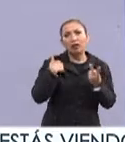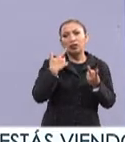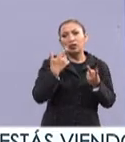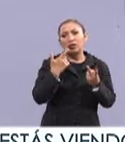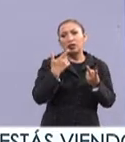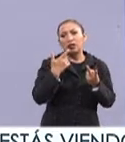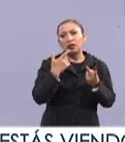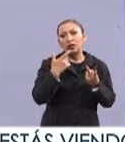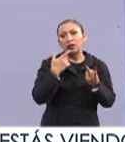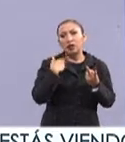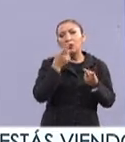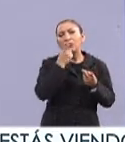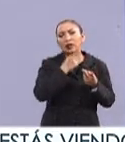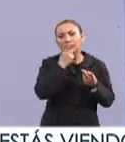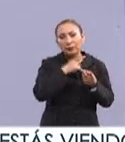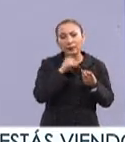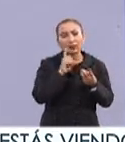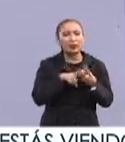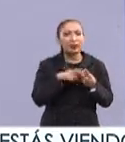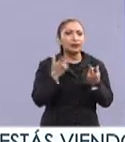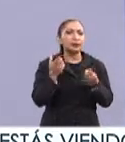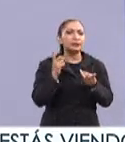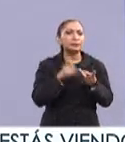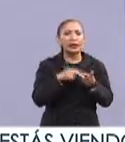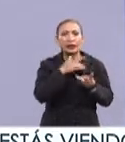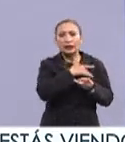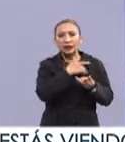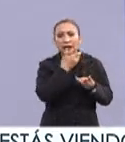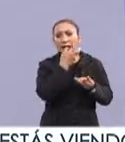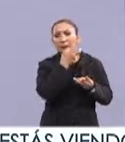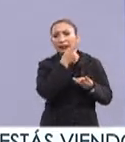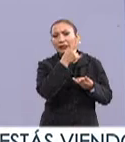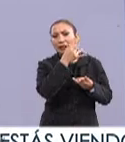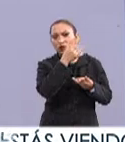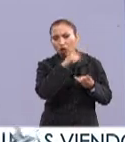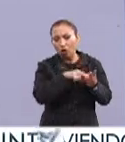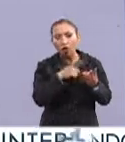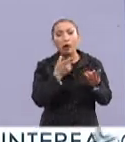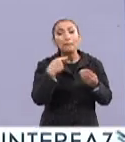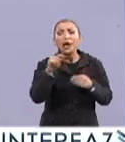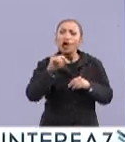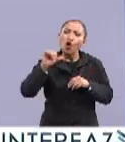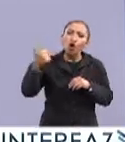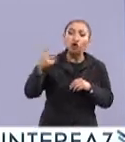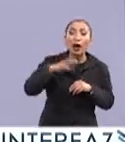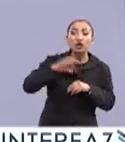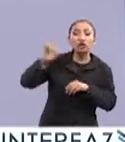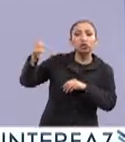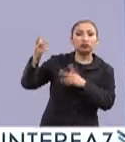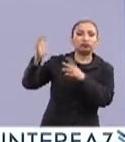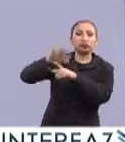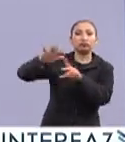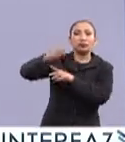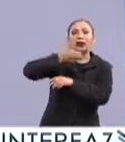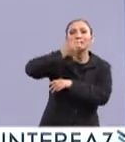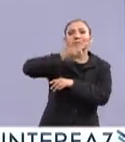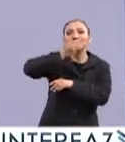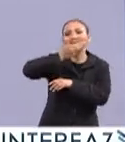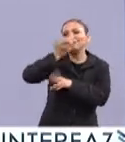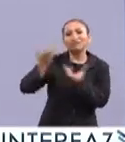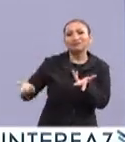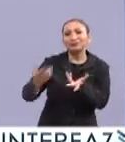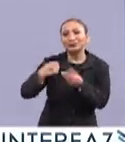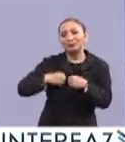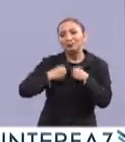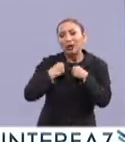pues las enfermedades crónico-degenerativas, ¿no? Diabetes, hipertensión, etcétera. Sin embargo, pues también existen, por ejemplo, hábitos